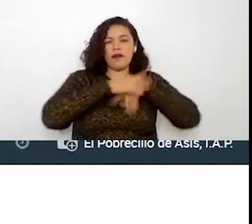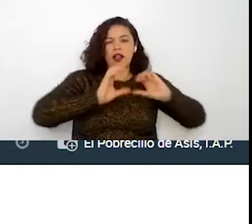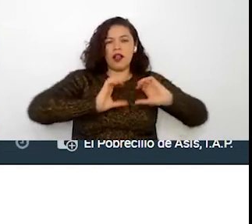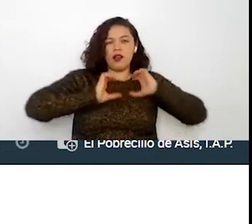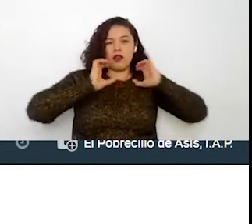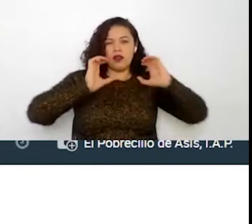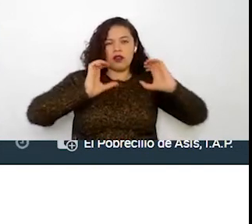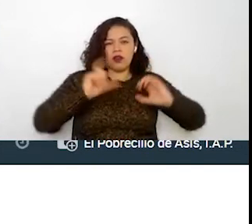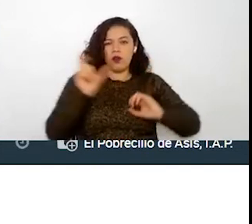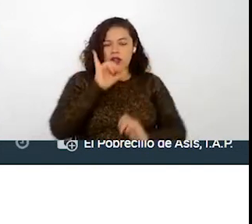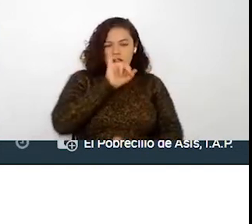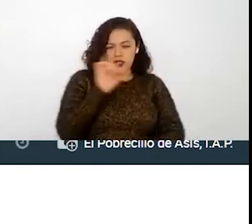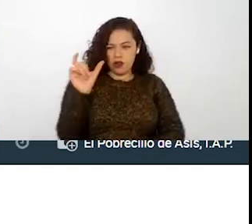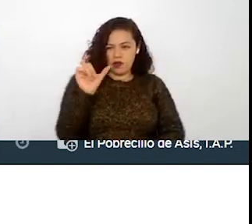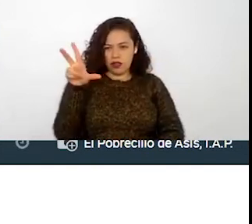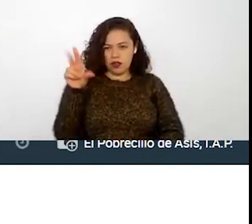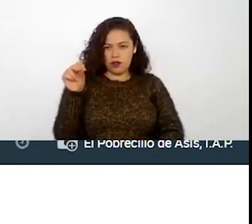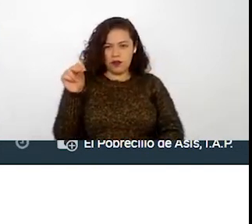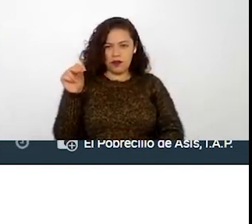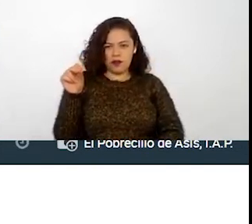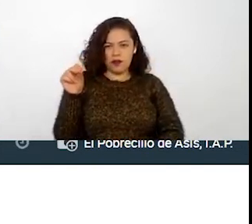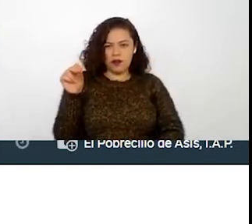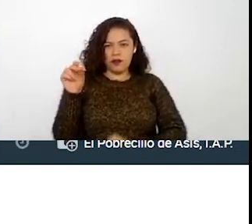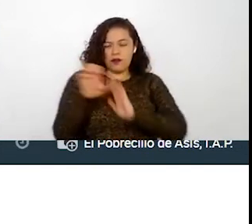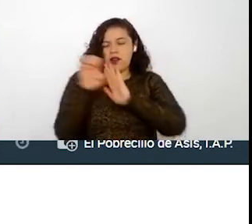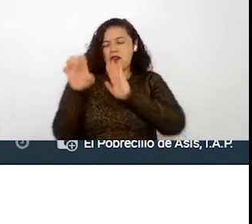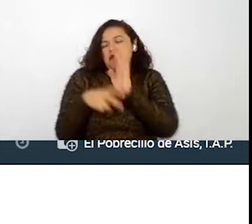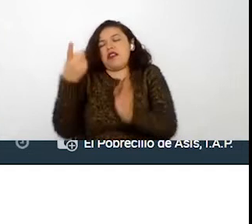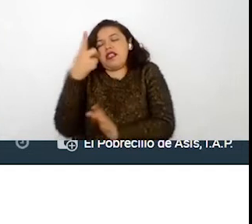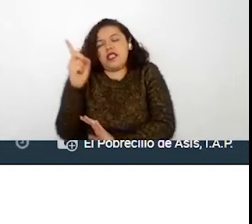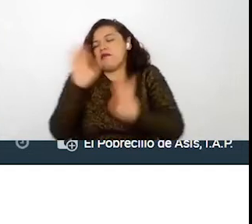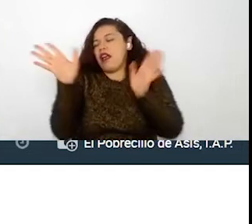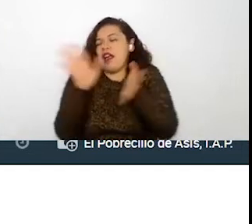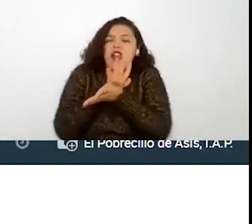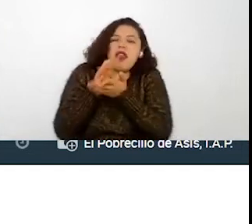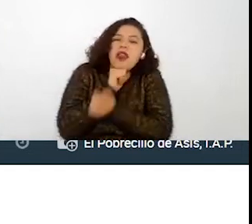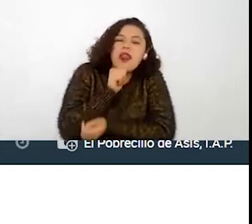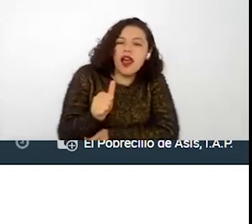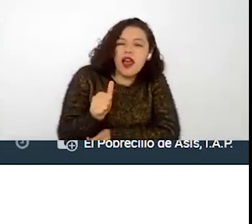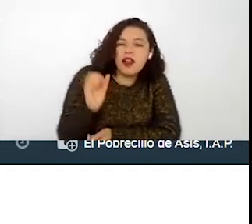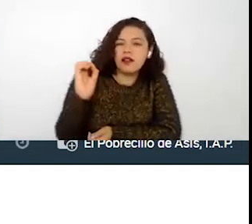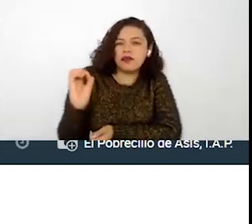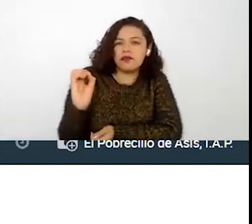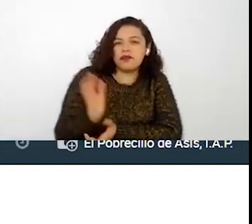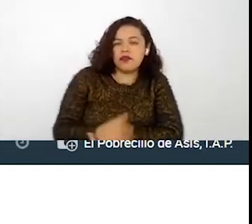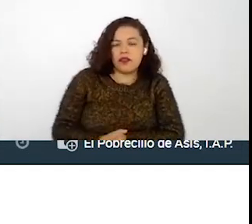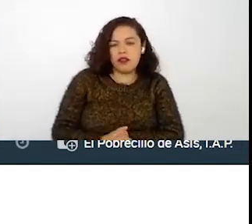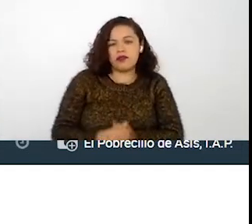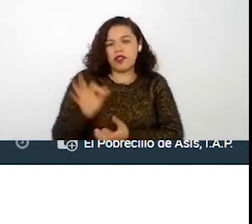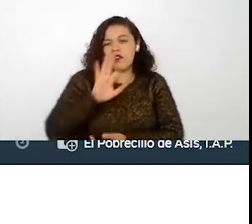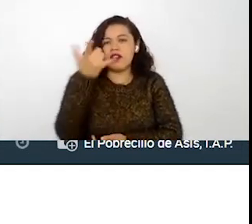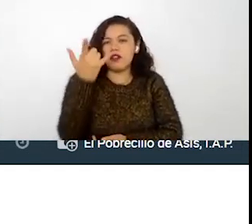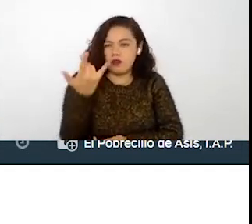momento sí y en qué momento no es decir por ejemplo diciembre lo vamos a dejar en cero a lo mejor este Julio